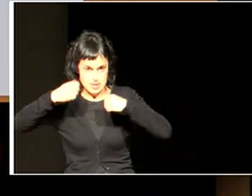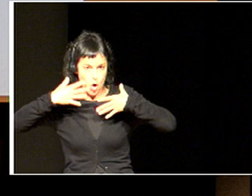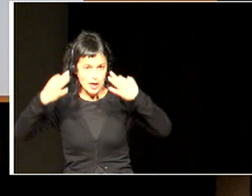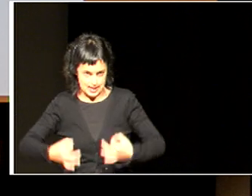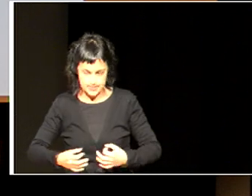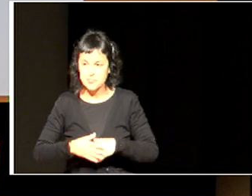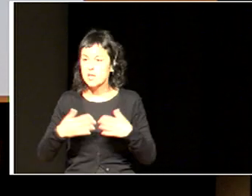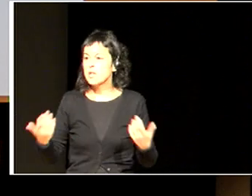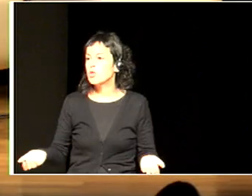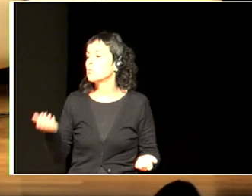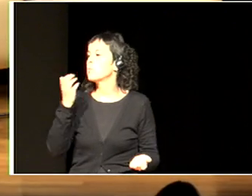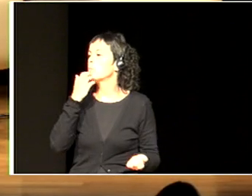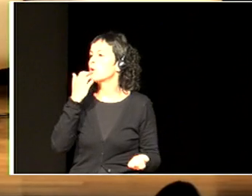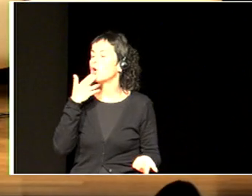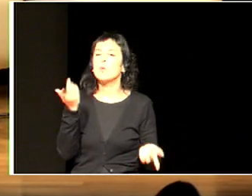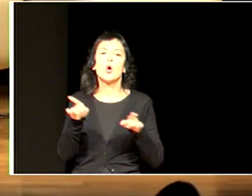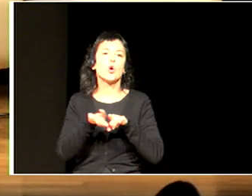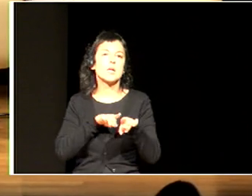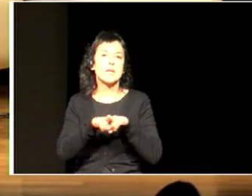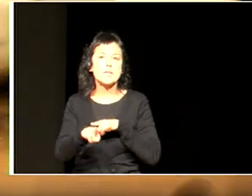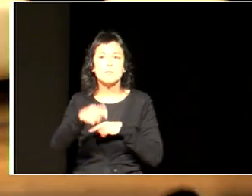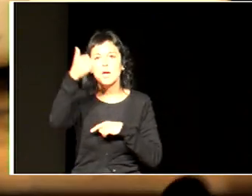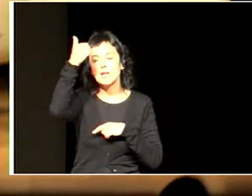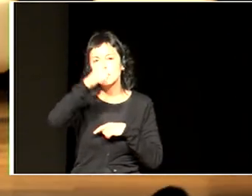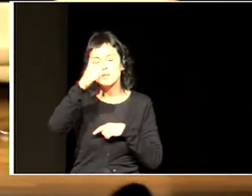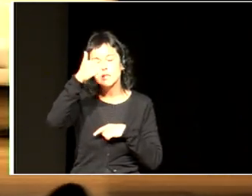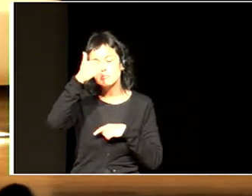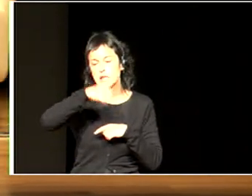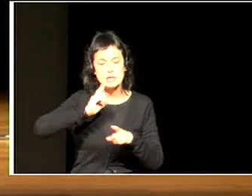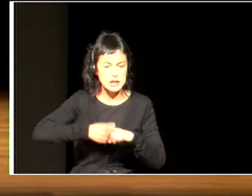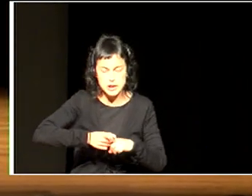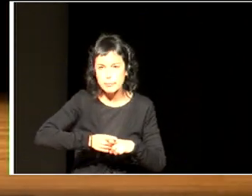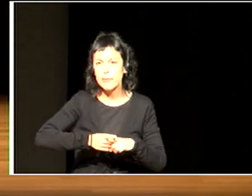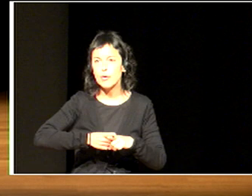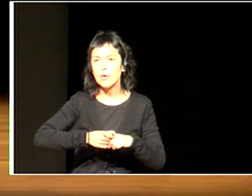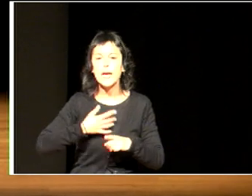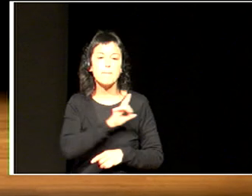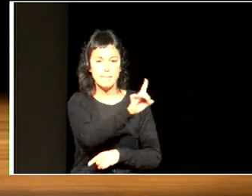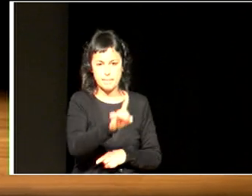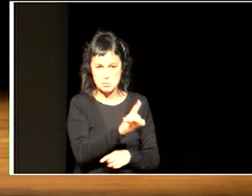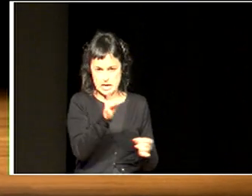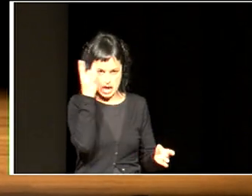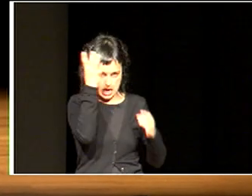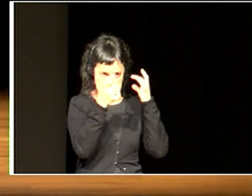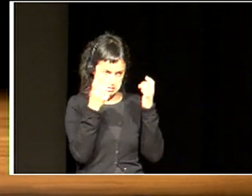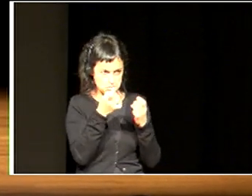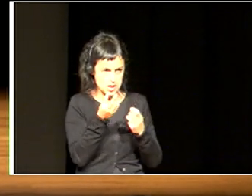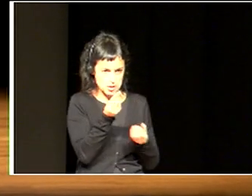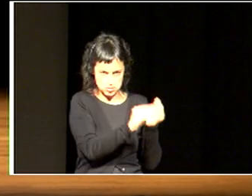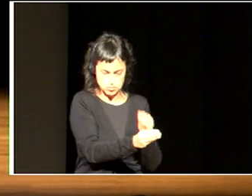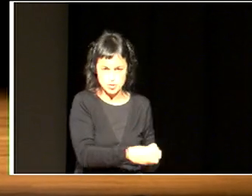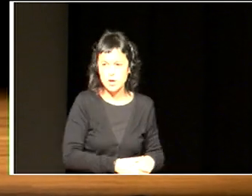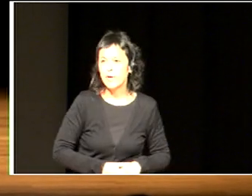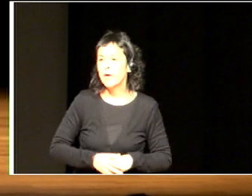por ejemplo para la crítica el sexismo en primaria pues unas cuantas actividades tendréis los